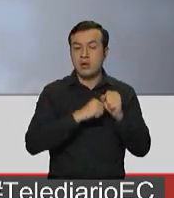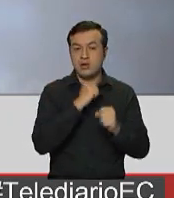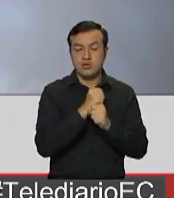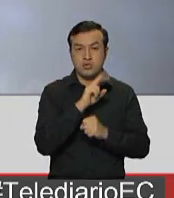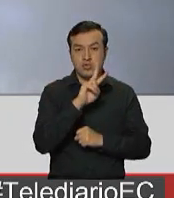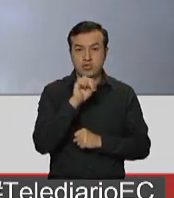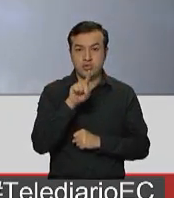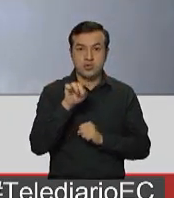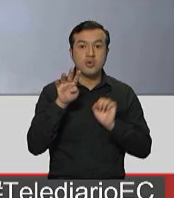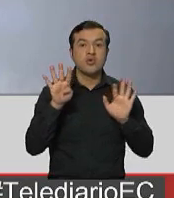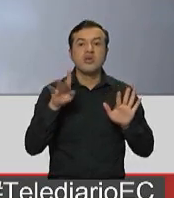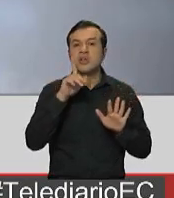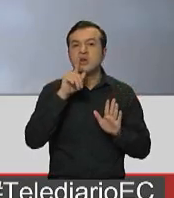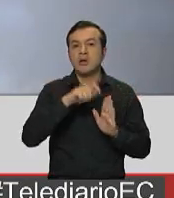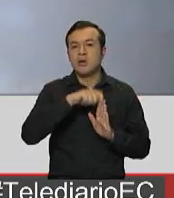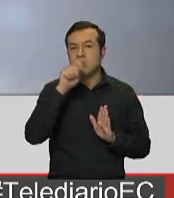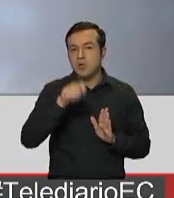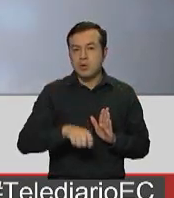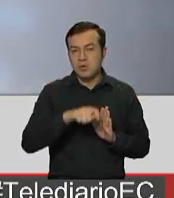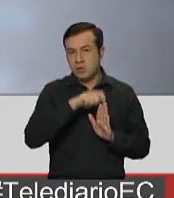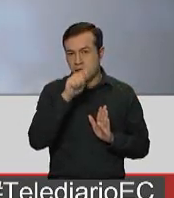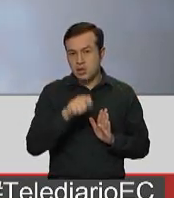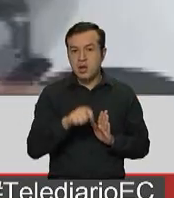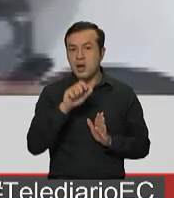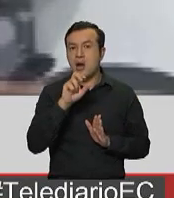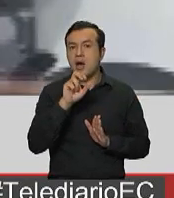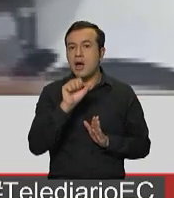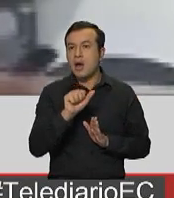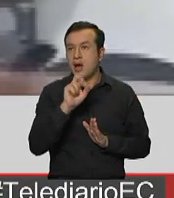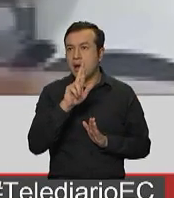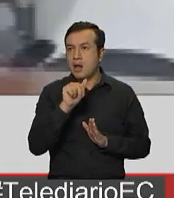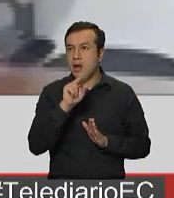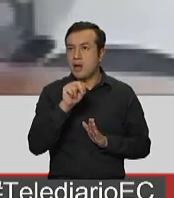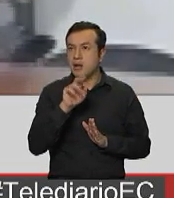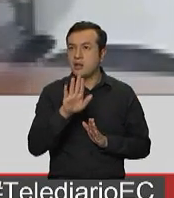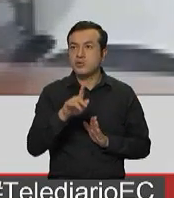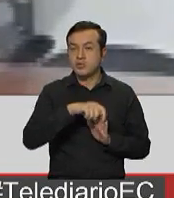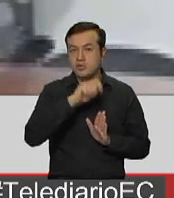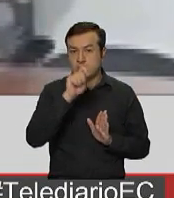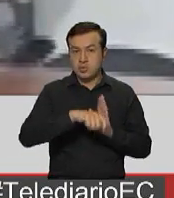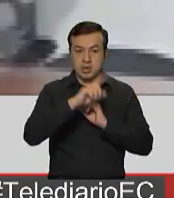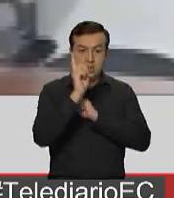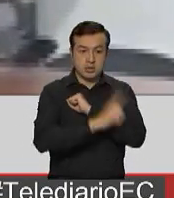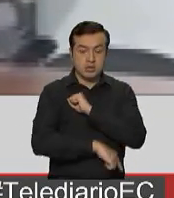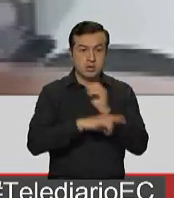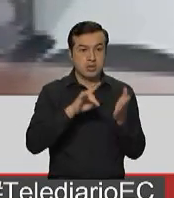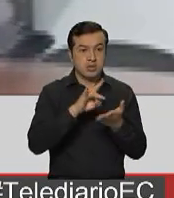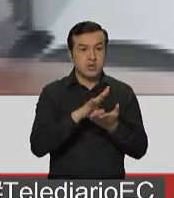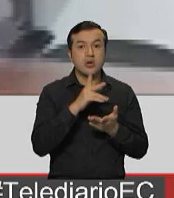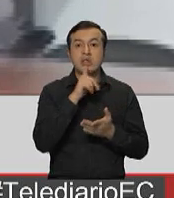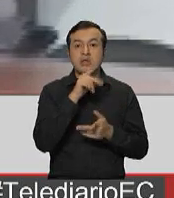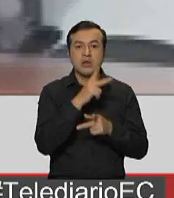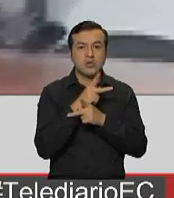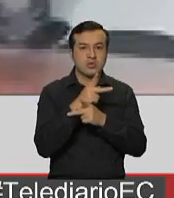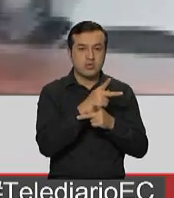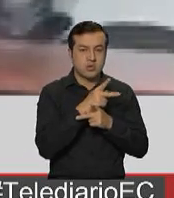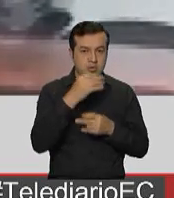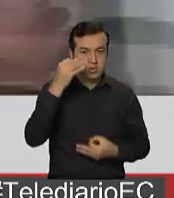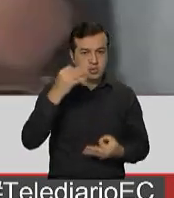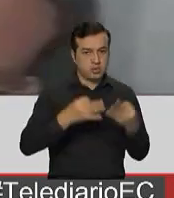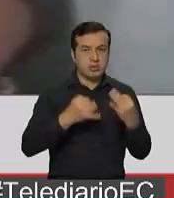2019 por el juez José Gerardo Tamayo Arana. Dicho juez fue sancionado y destituido por el Consejo de la Judicatura